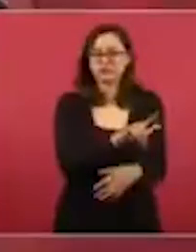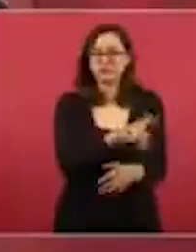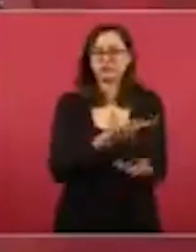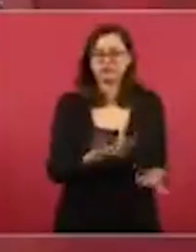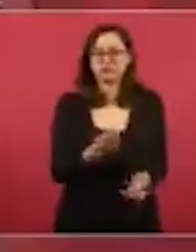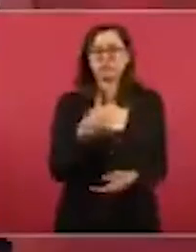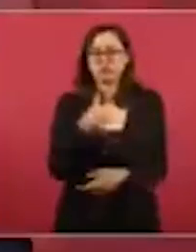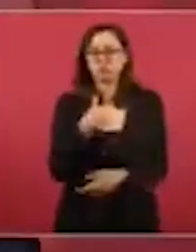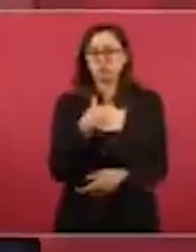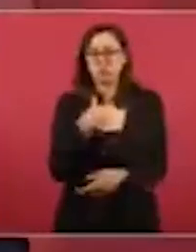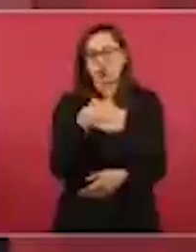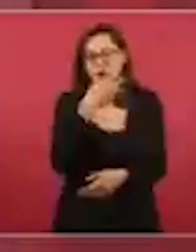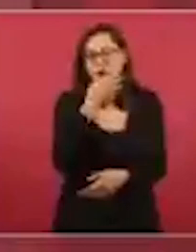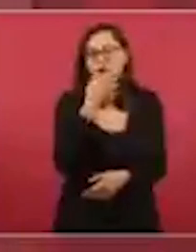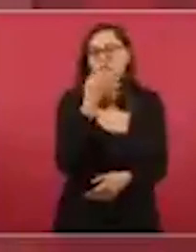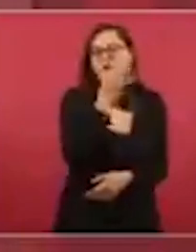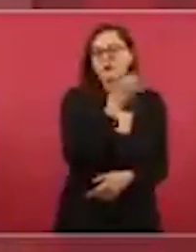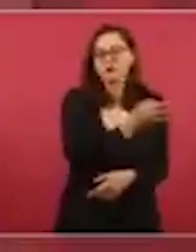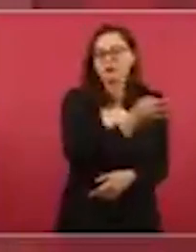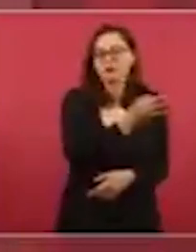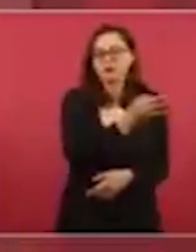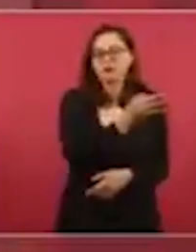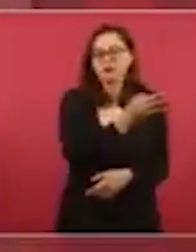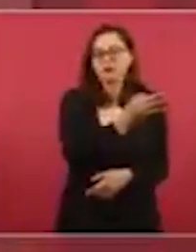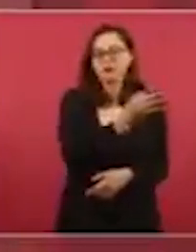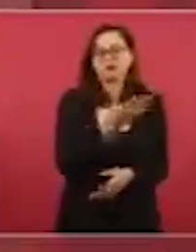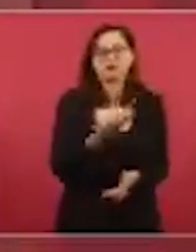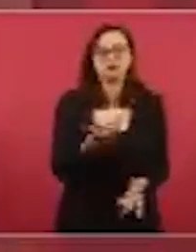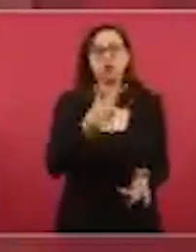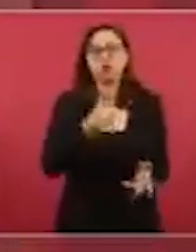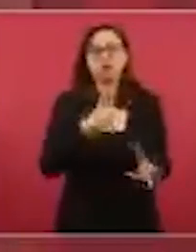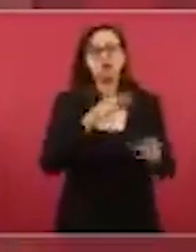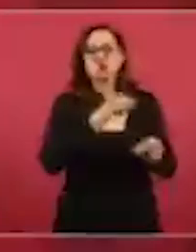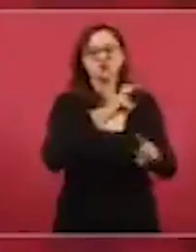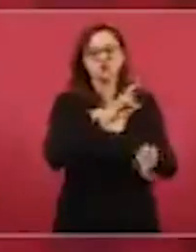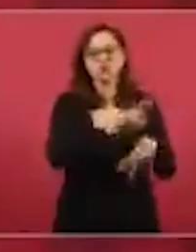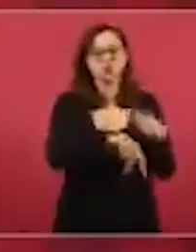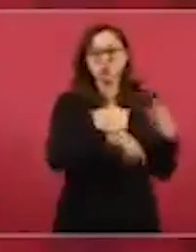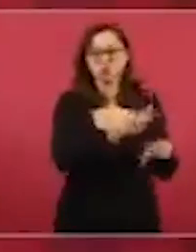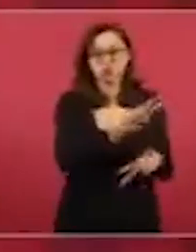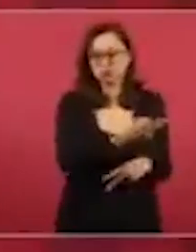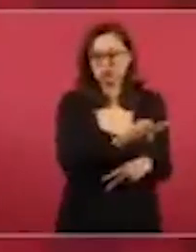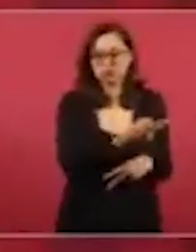le mandé a decir, porque no por mi ausencia